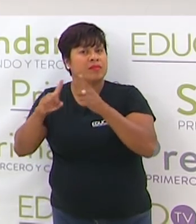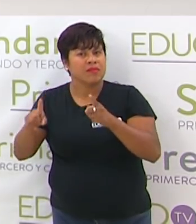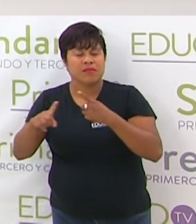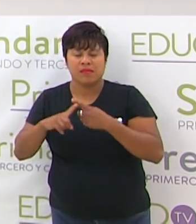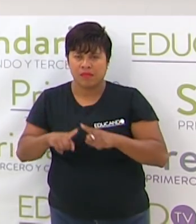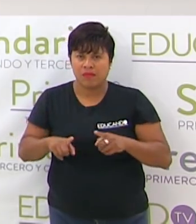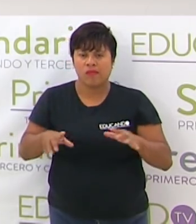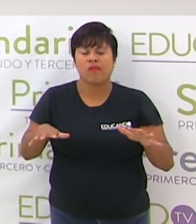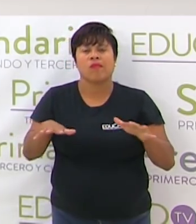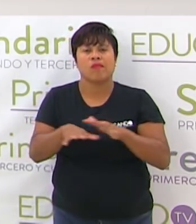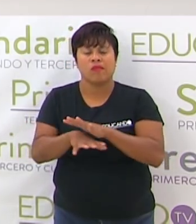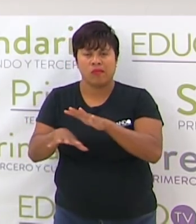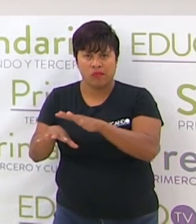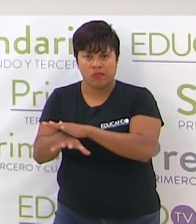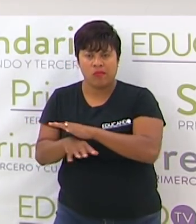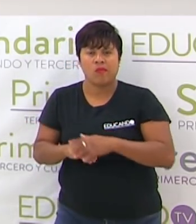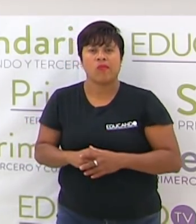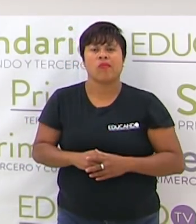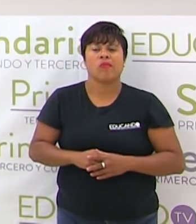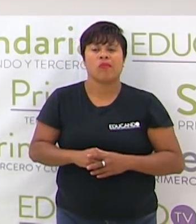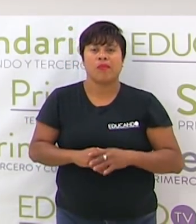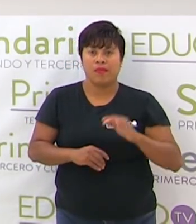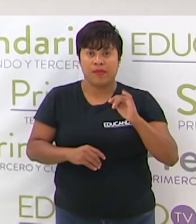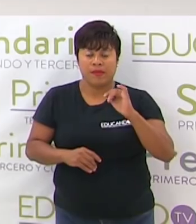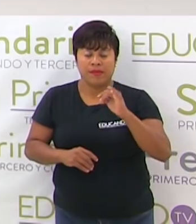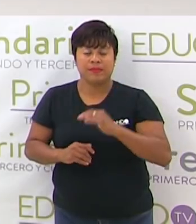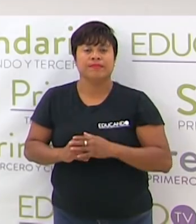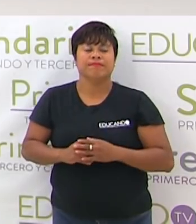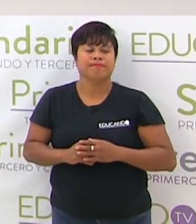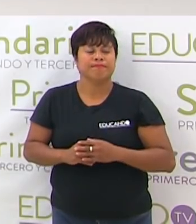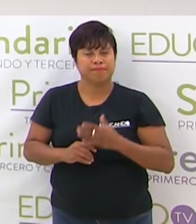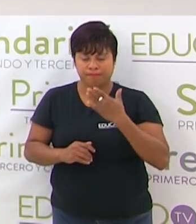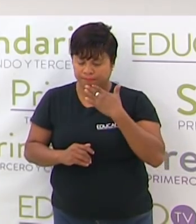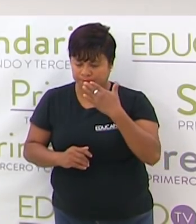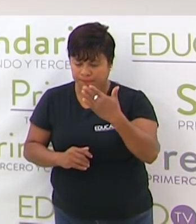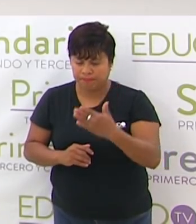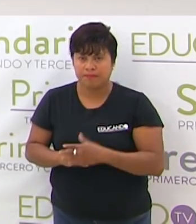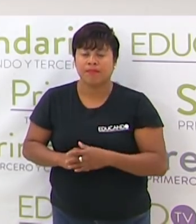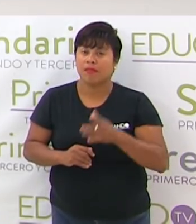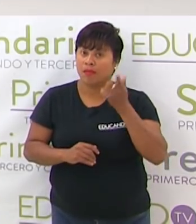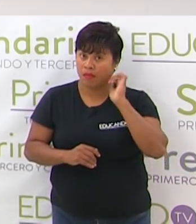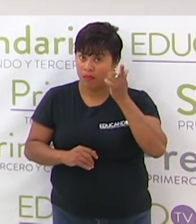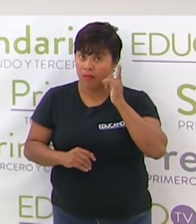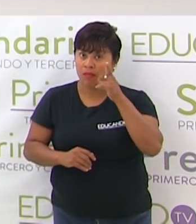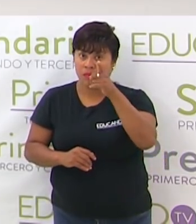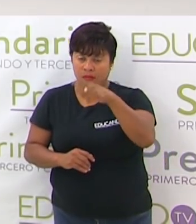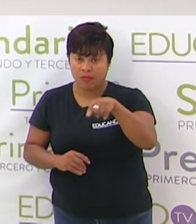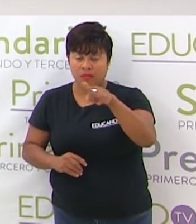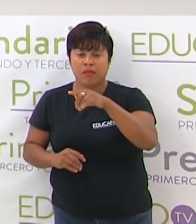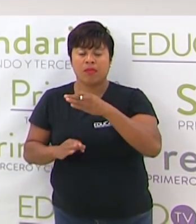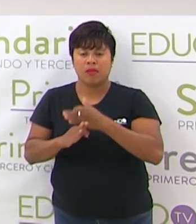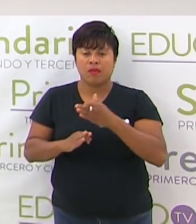aumentado, cambia la forma, ¿sí? Pues bien, yo espero de verdad